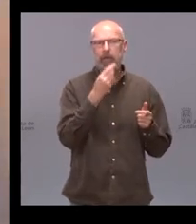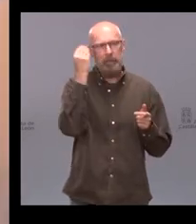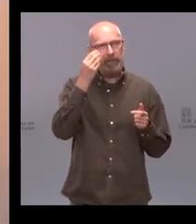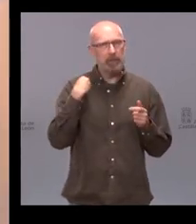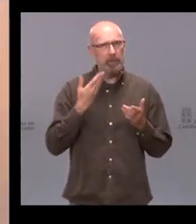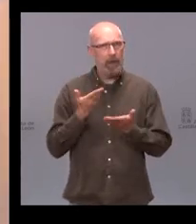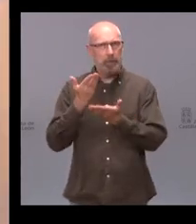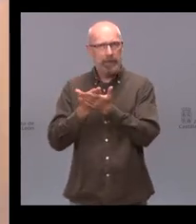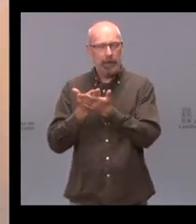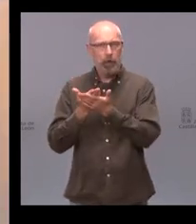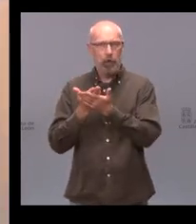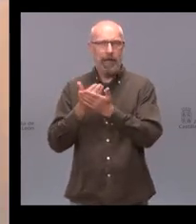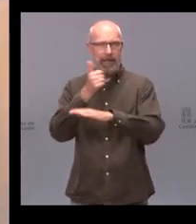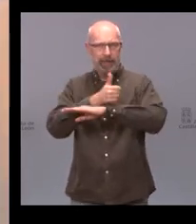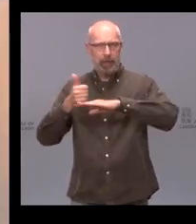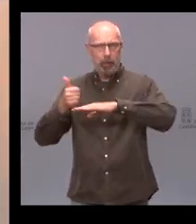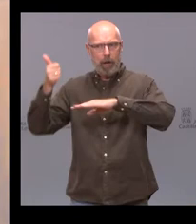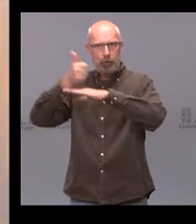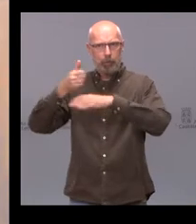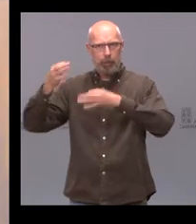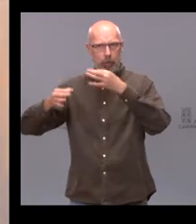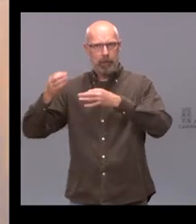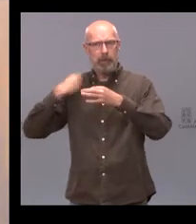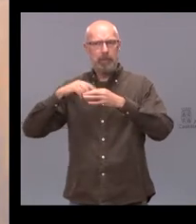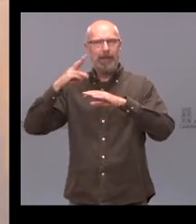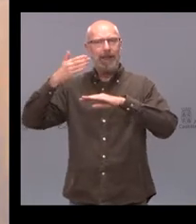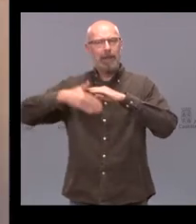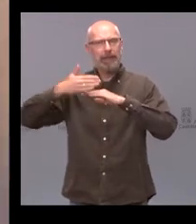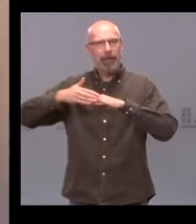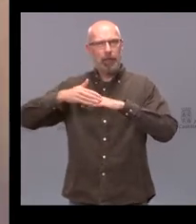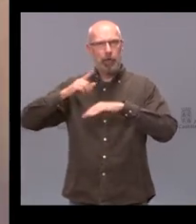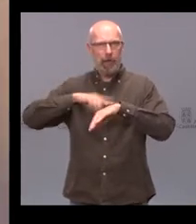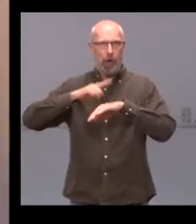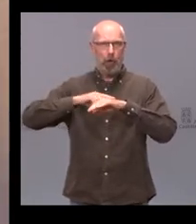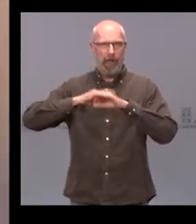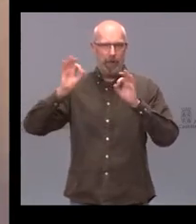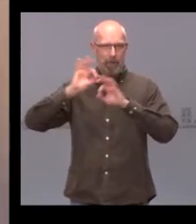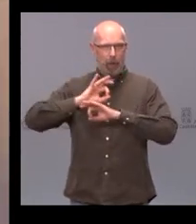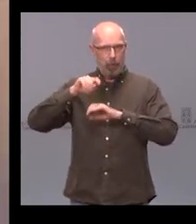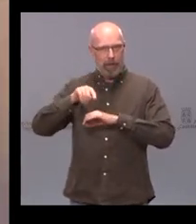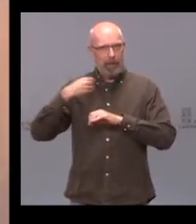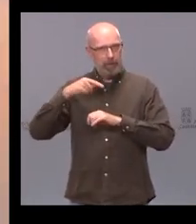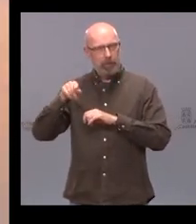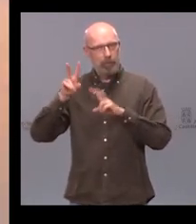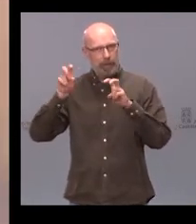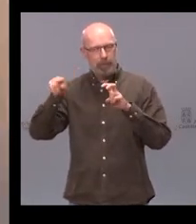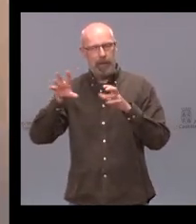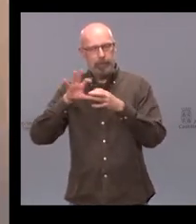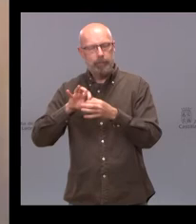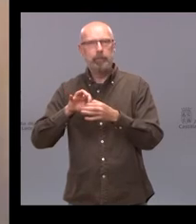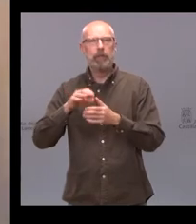Justicia de esa limitación de horario de madrugada se puede considerar con estos términos, en términos